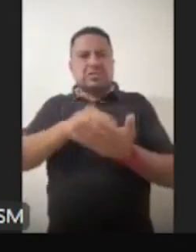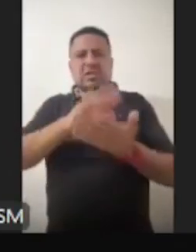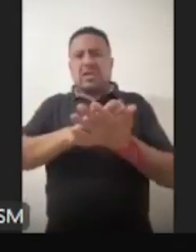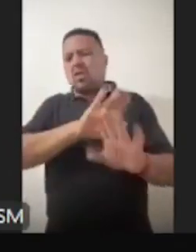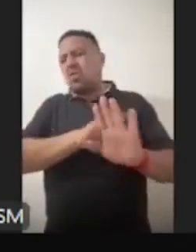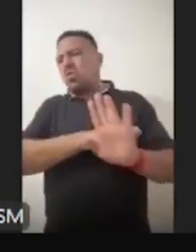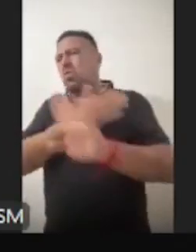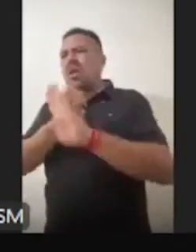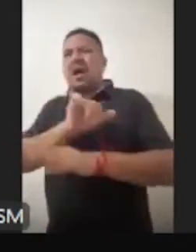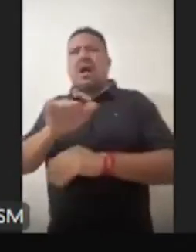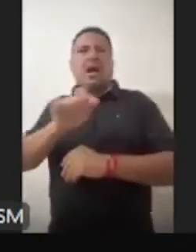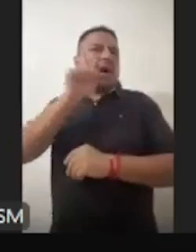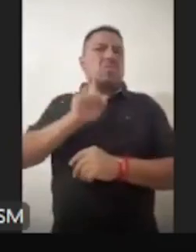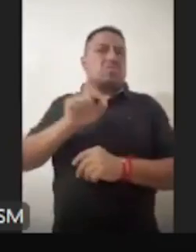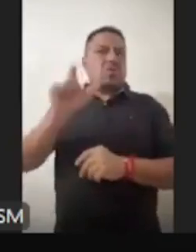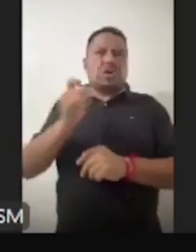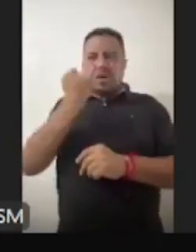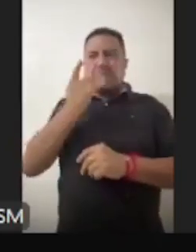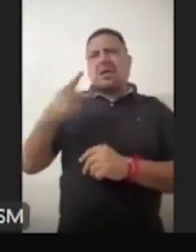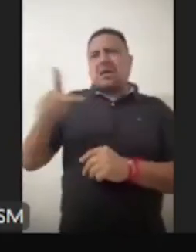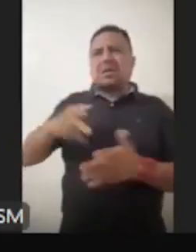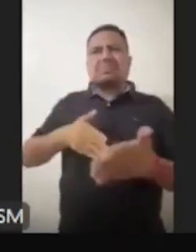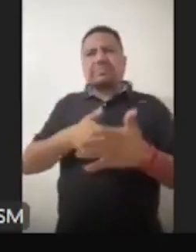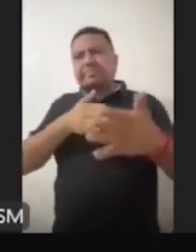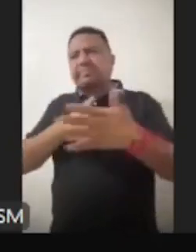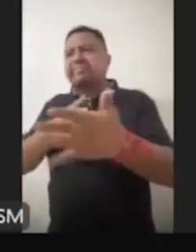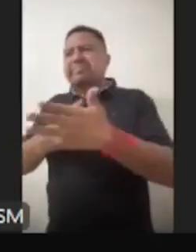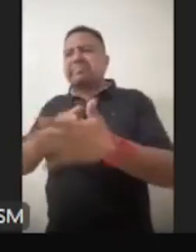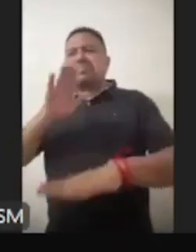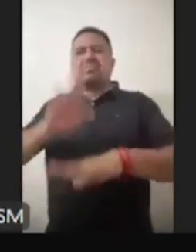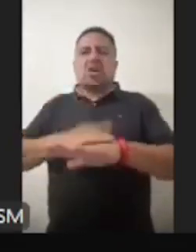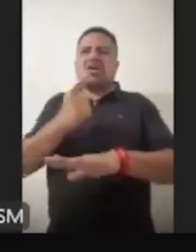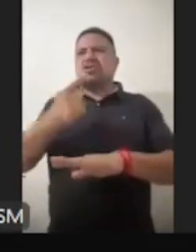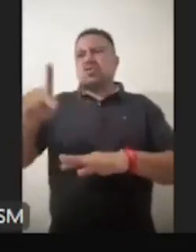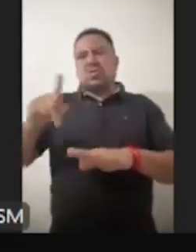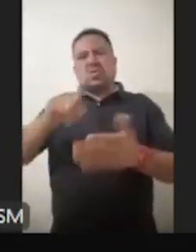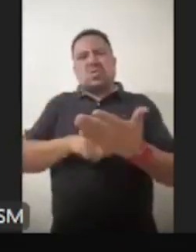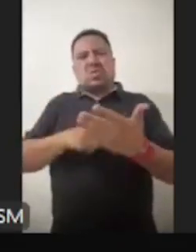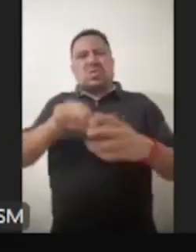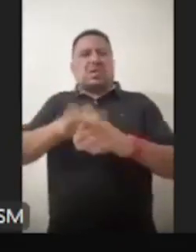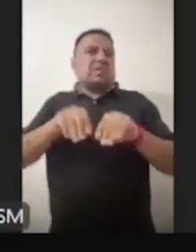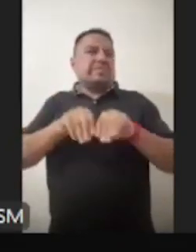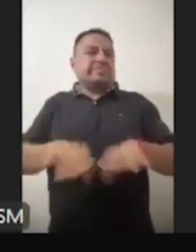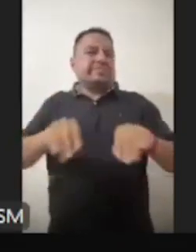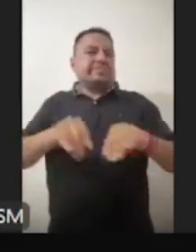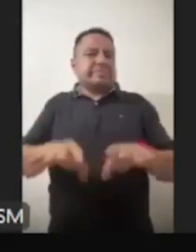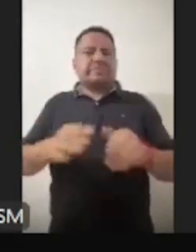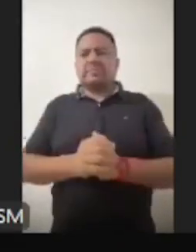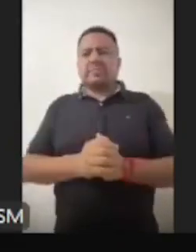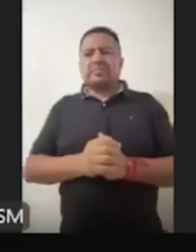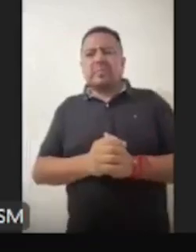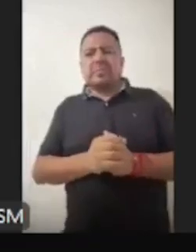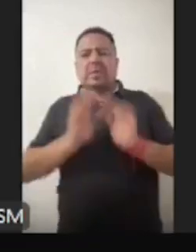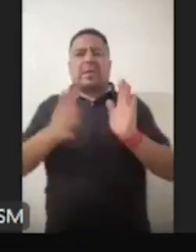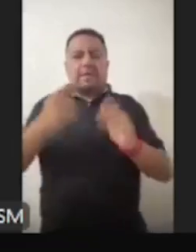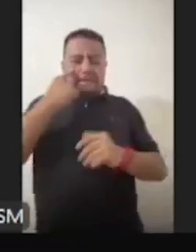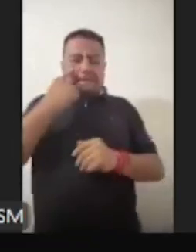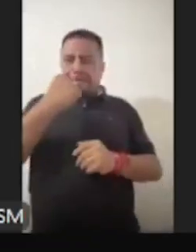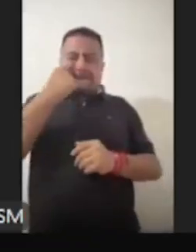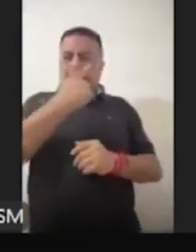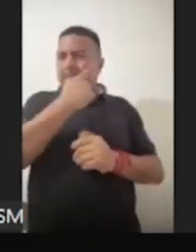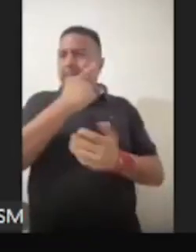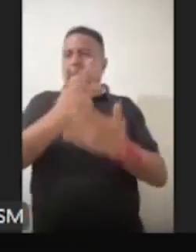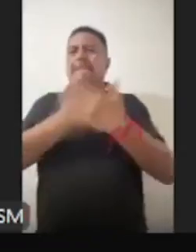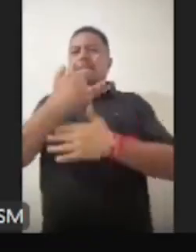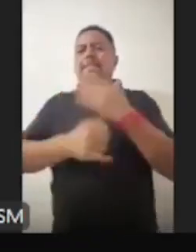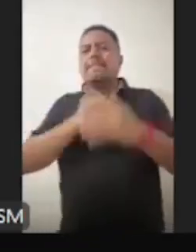de género en su perjuicio por obstaculización de su campaña electoral. Lo anterior se considera así en el proyecto porque si